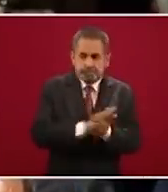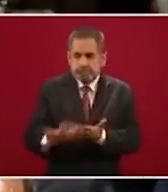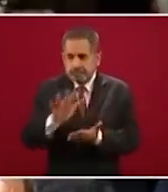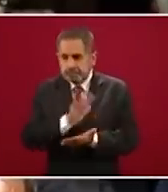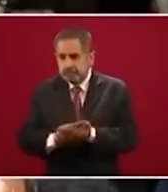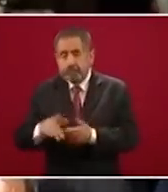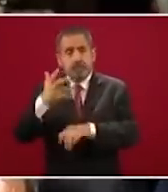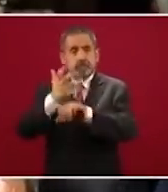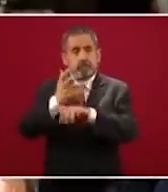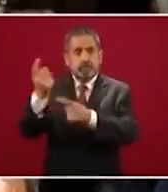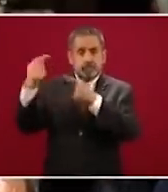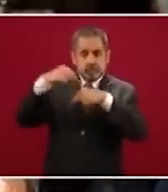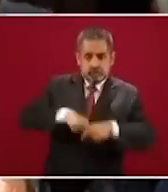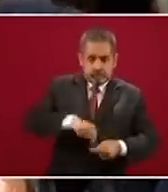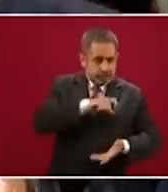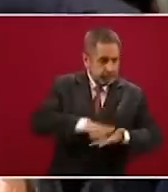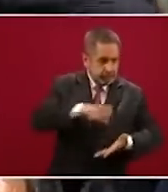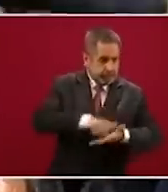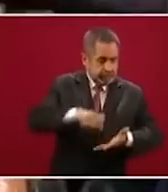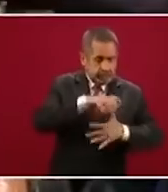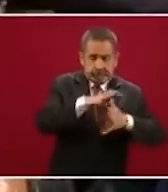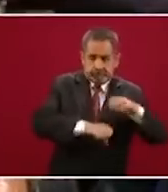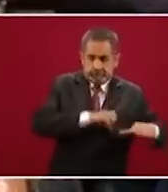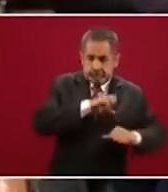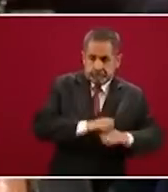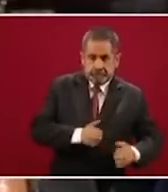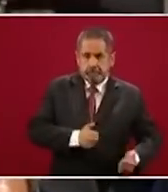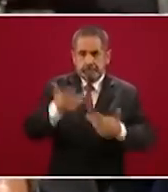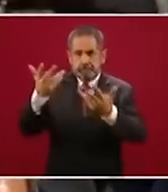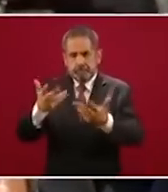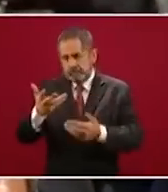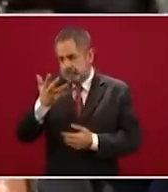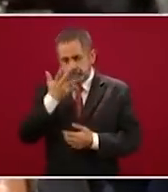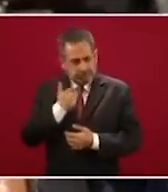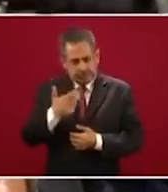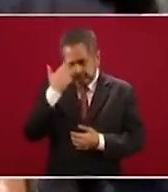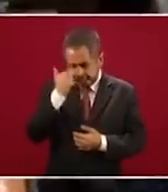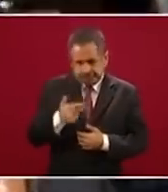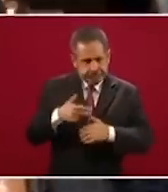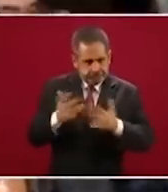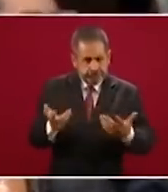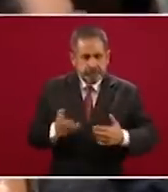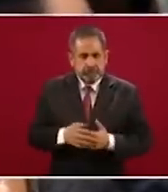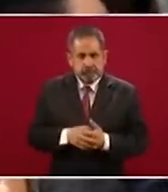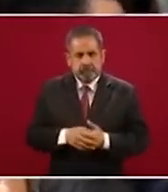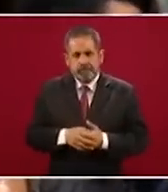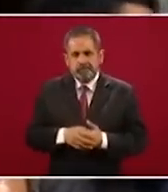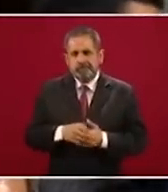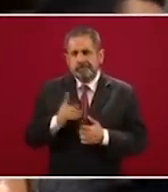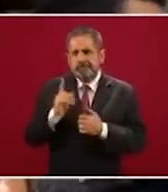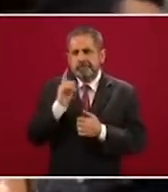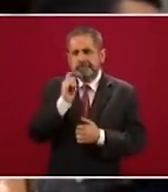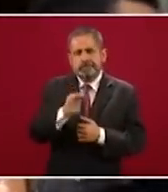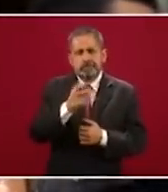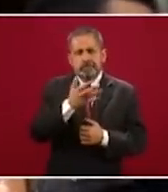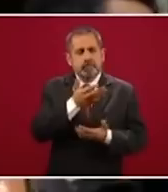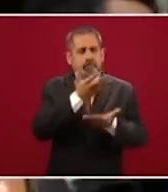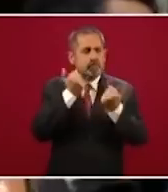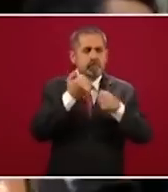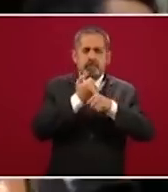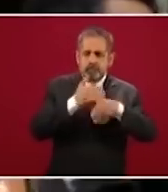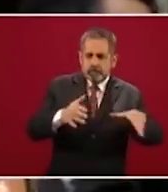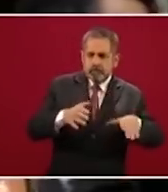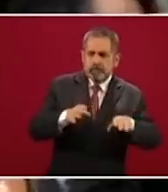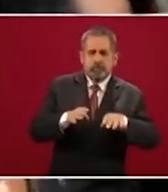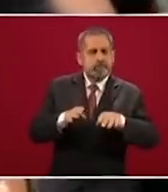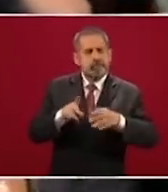hacer compras de pánico, injustificadas, como bien lo señala. Es un proceso de desinformación fuerte el que